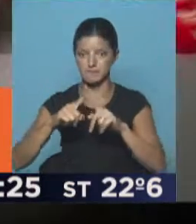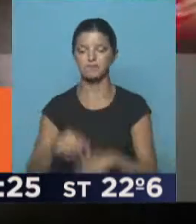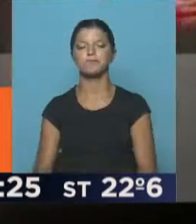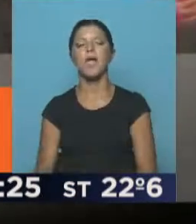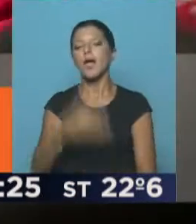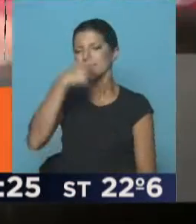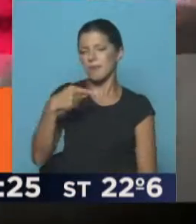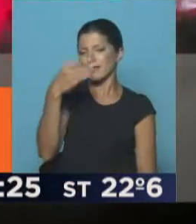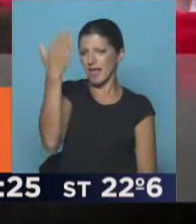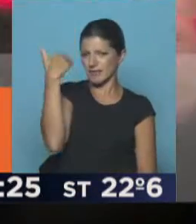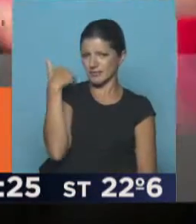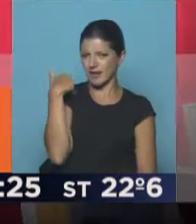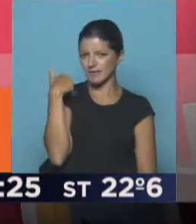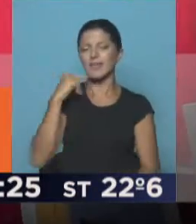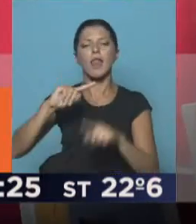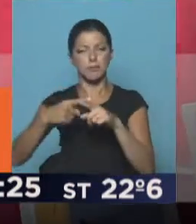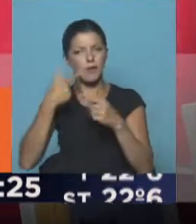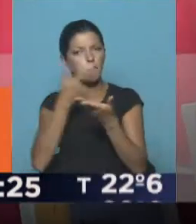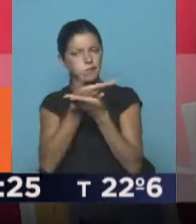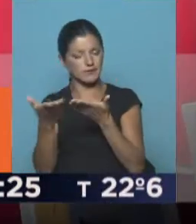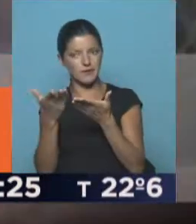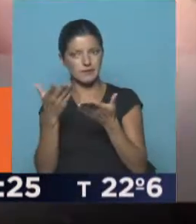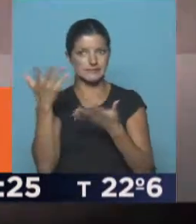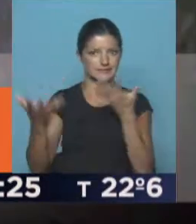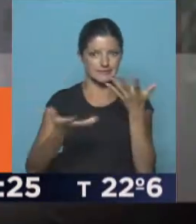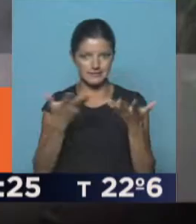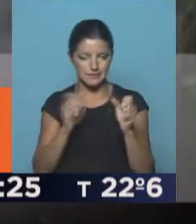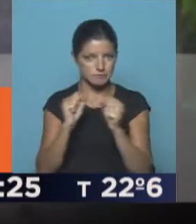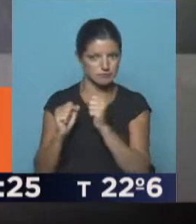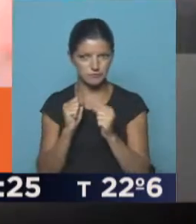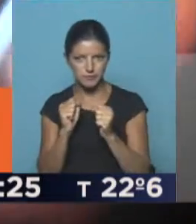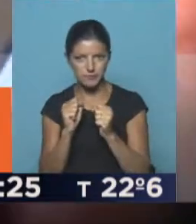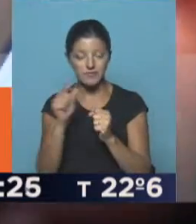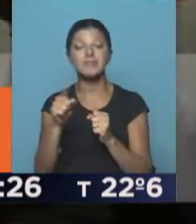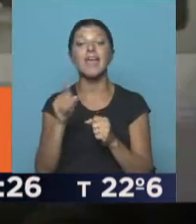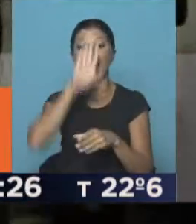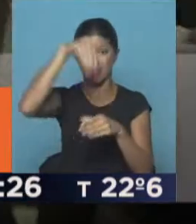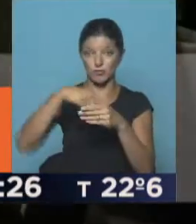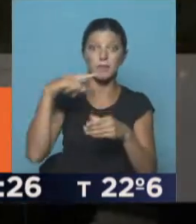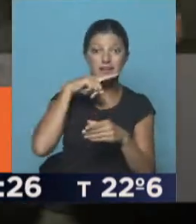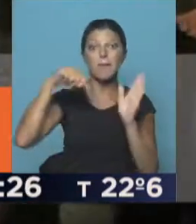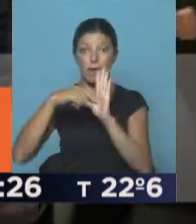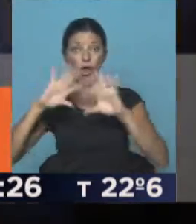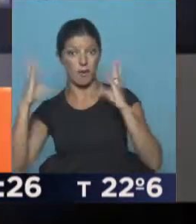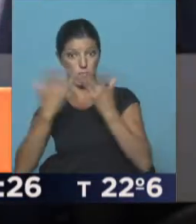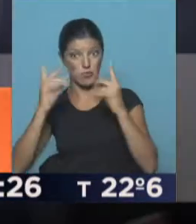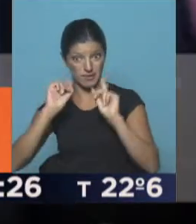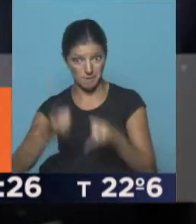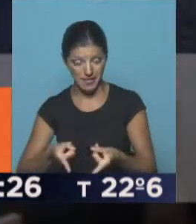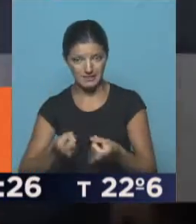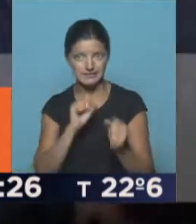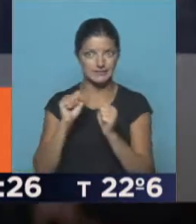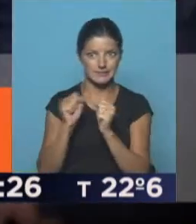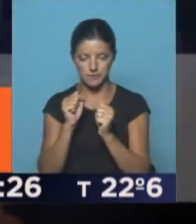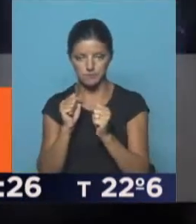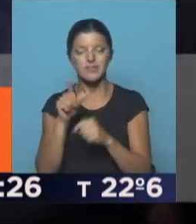últimas semanas en el tablero político están generando enormes expectativas tanto a nivel doméstico como internacional. Una